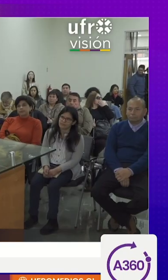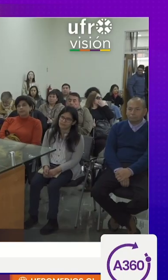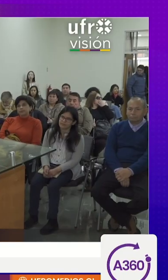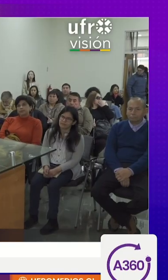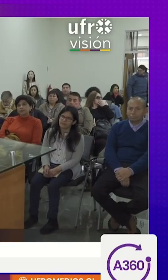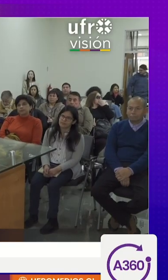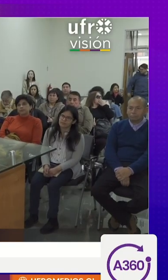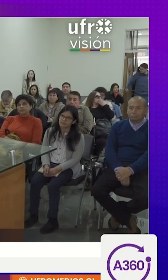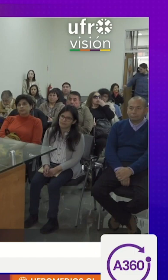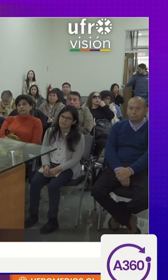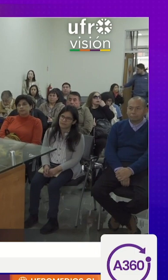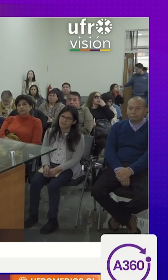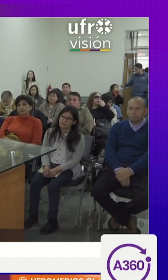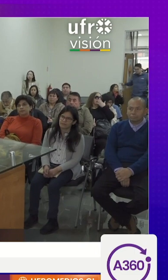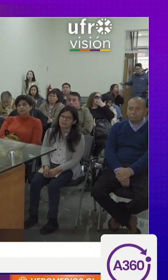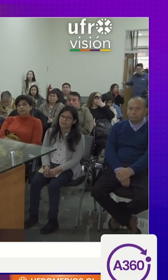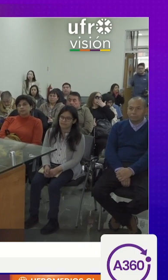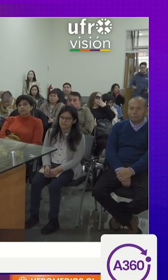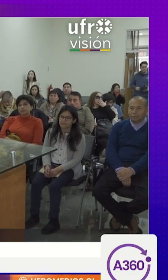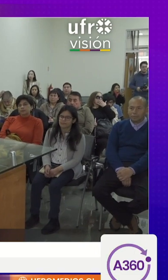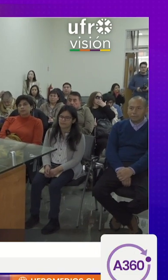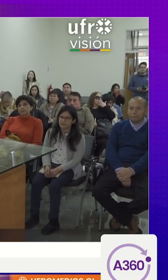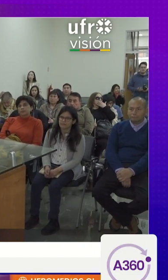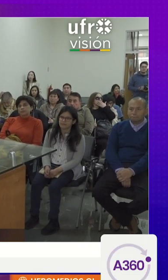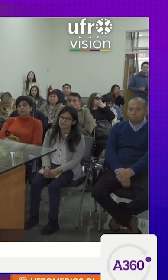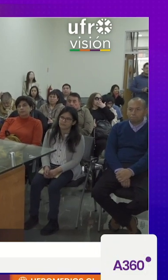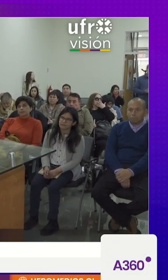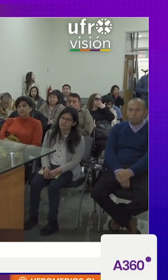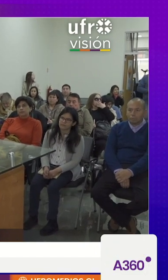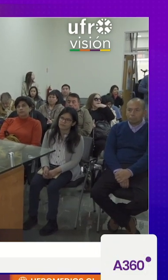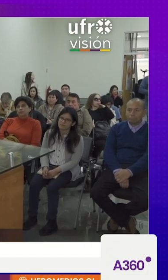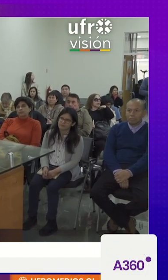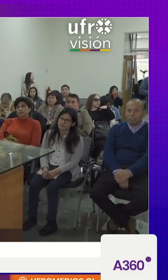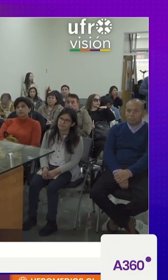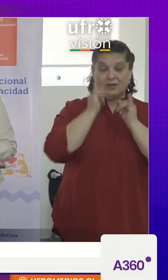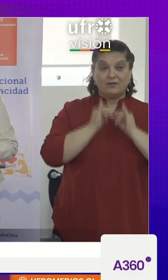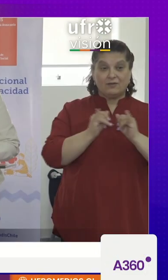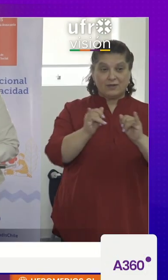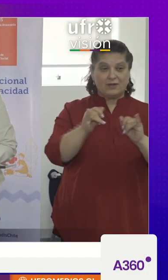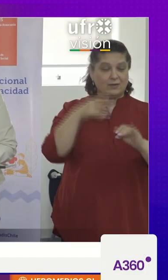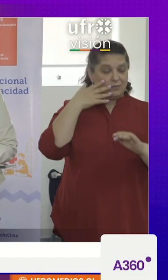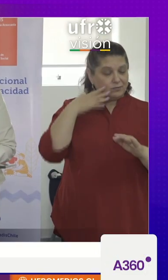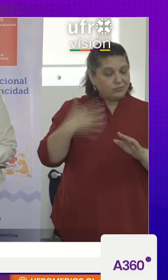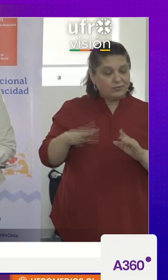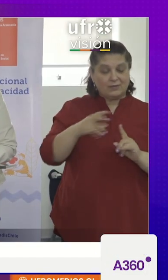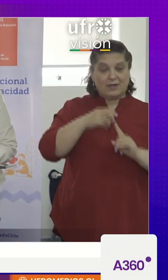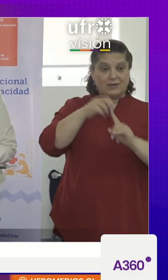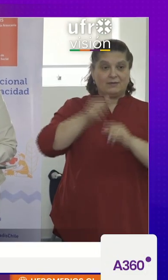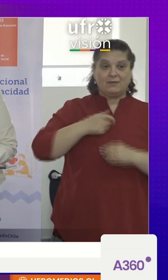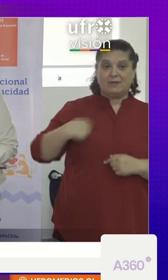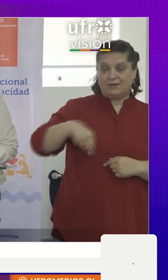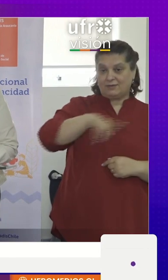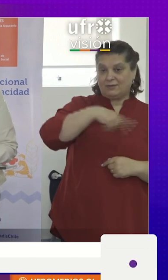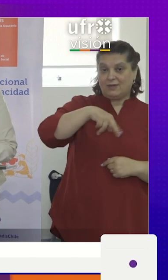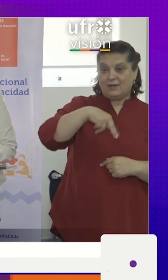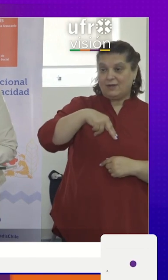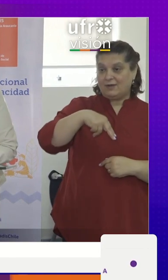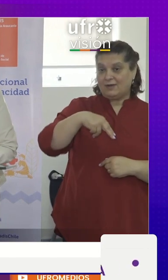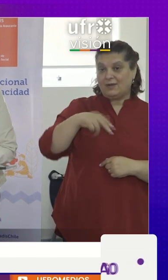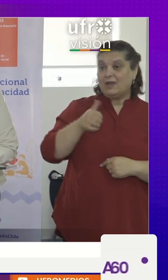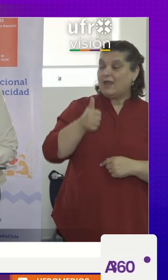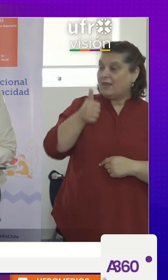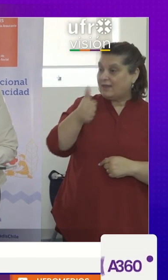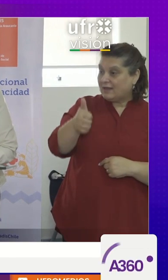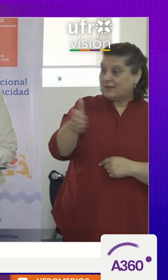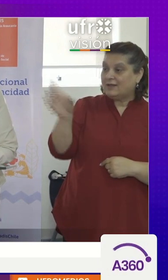Estado defienda los derechos de las personas en situación de discapacidad, de los cuidadores que cuidan a personas en situación